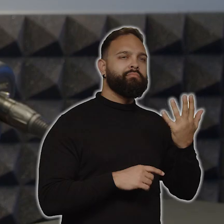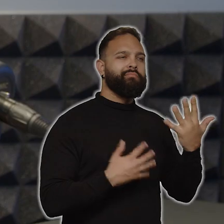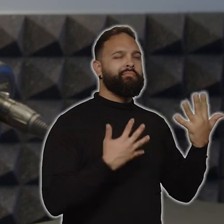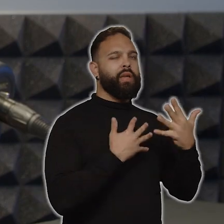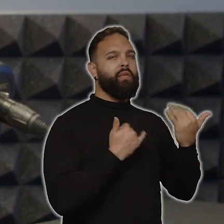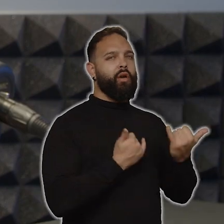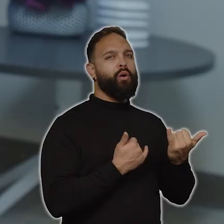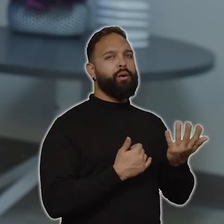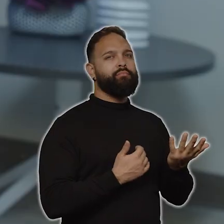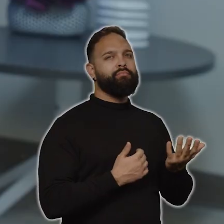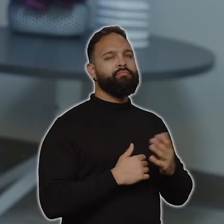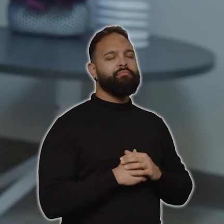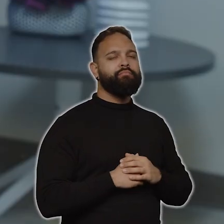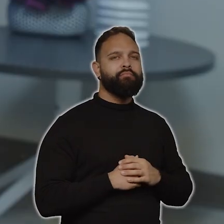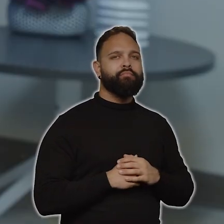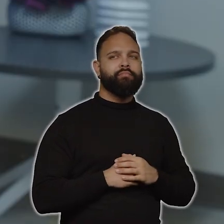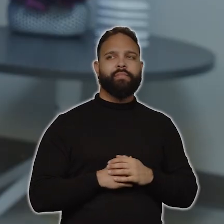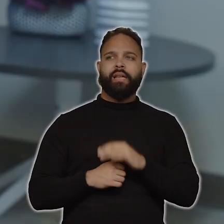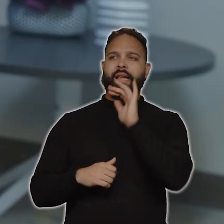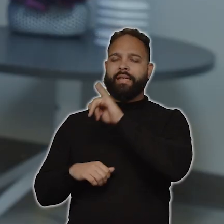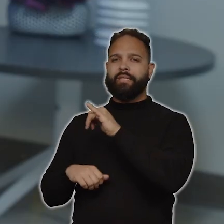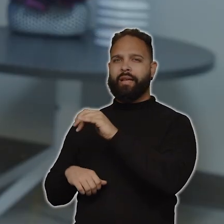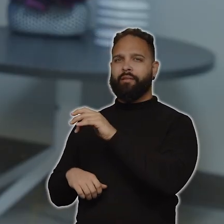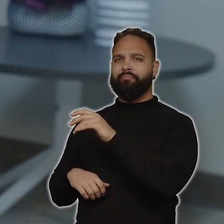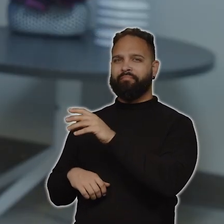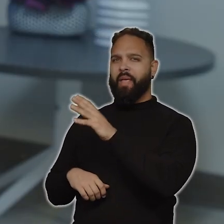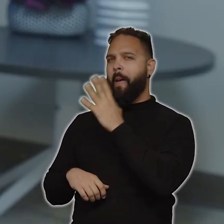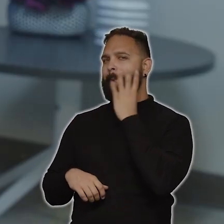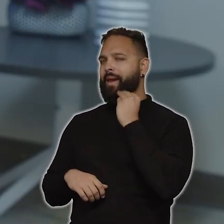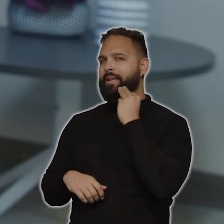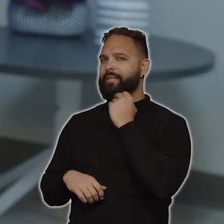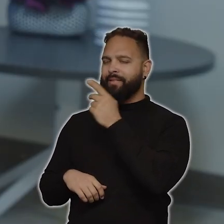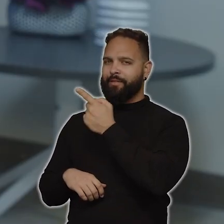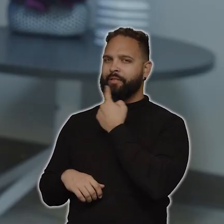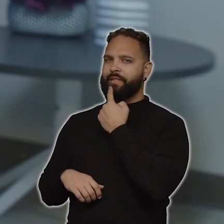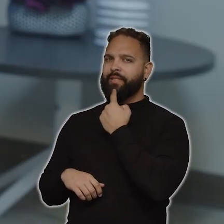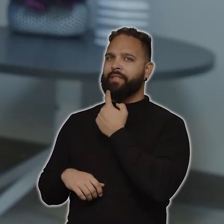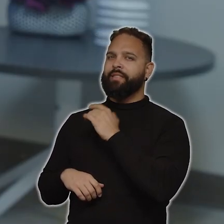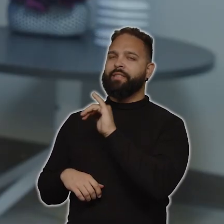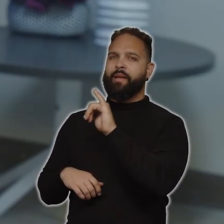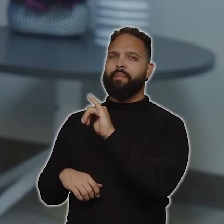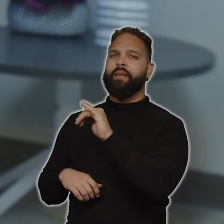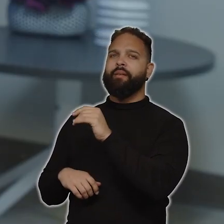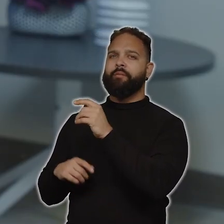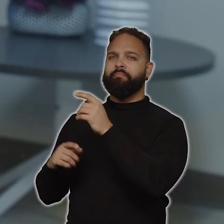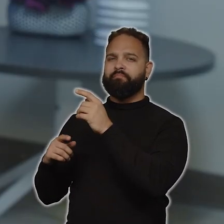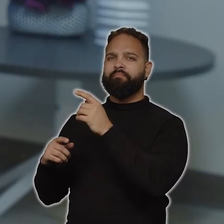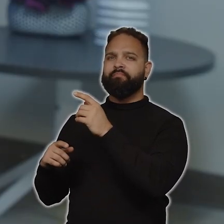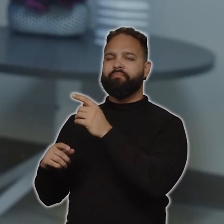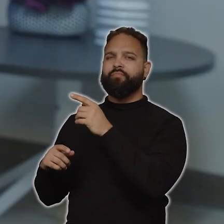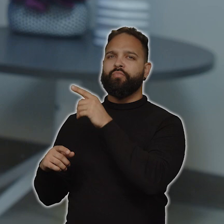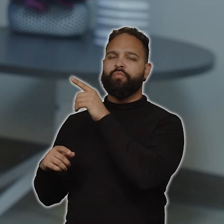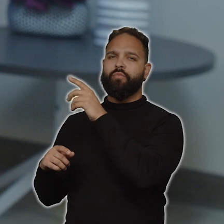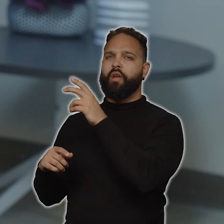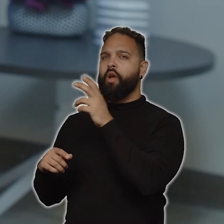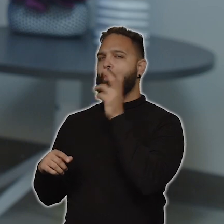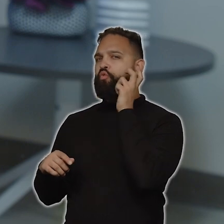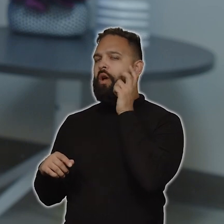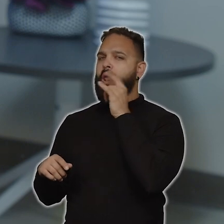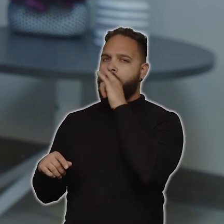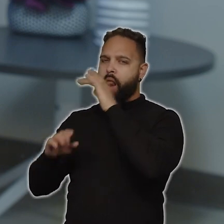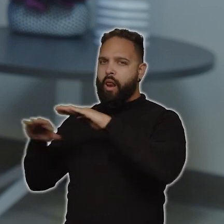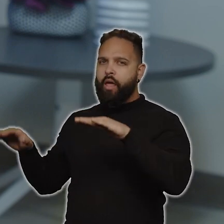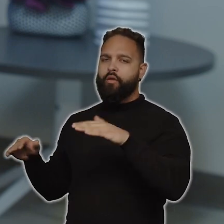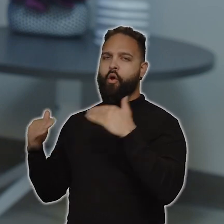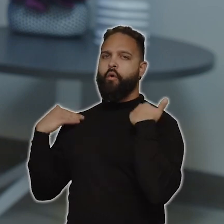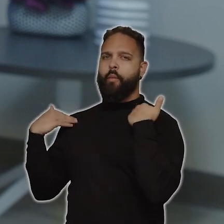teníamos miedo. Sí, y yo creo que esta misma experiencia manifestó la importancia de escuchar a la niñez y a la juventud,